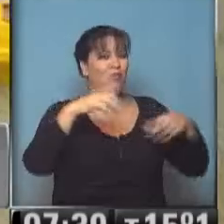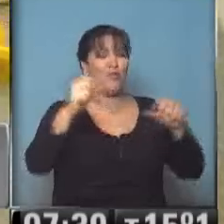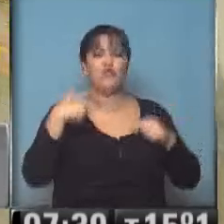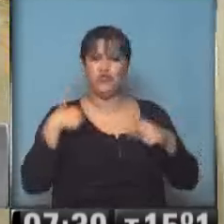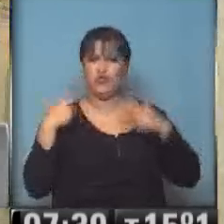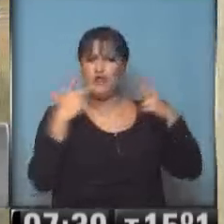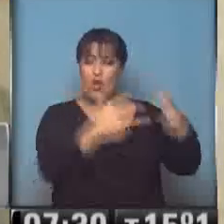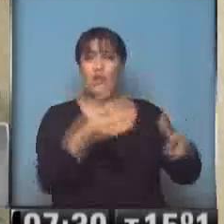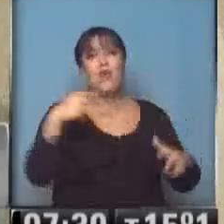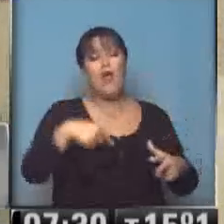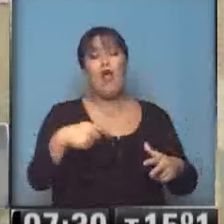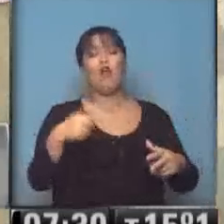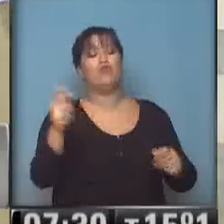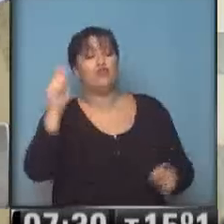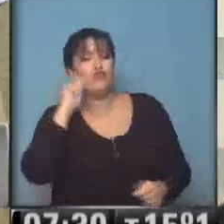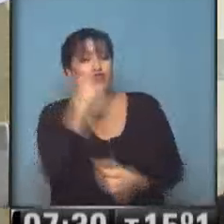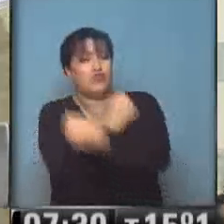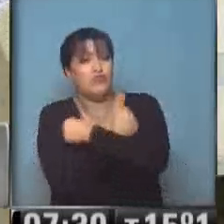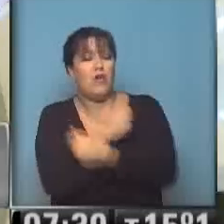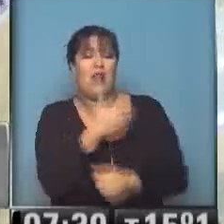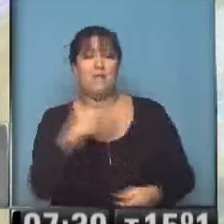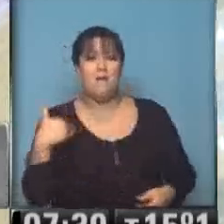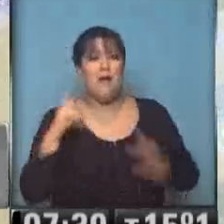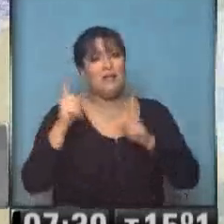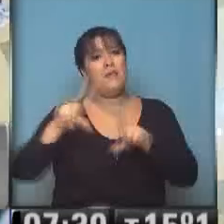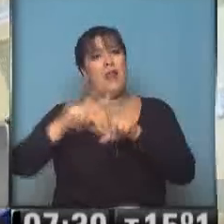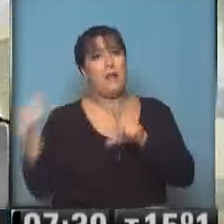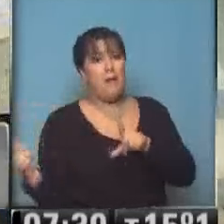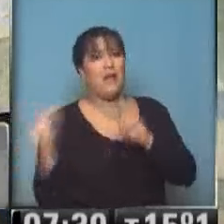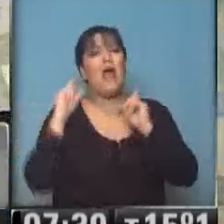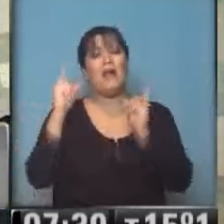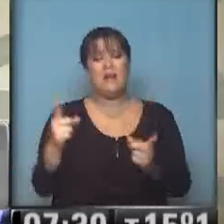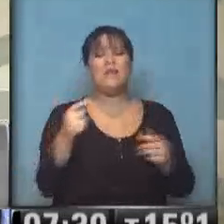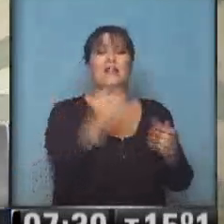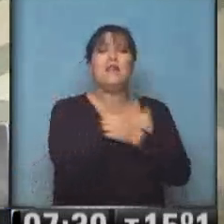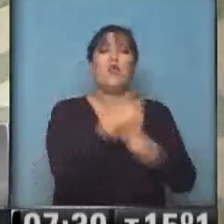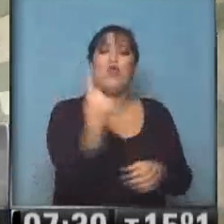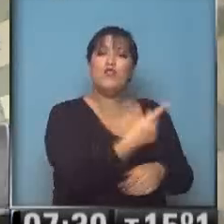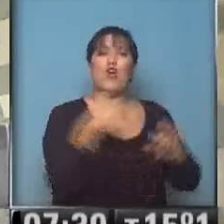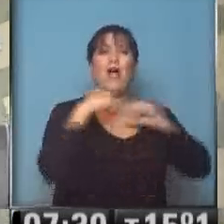bueno, hoy vine a darle un beso a la madre, a la hermana y el saludo de todas las abuelas para él.